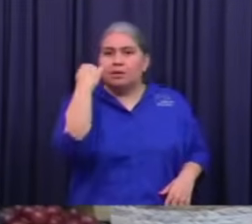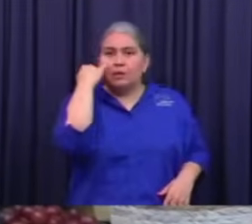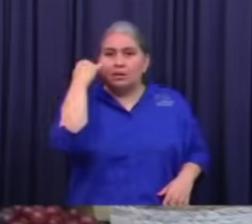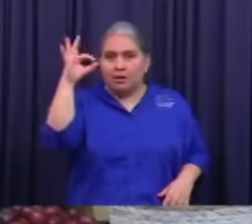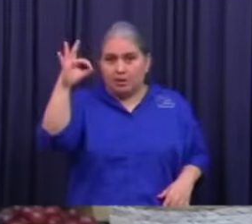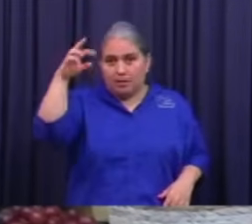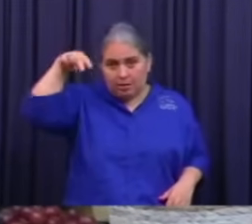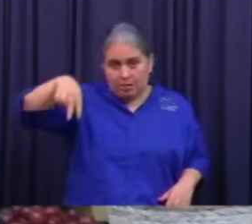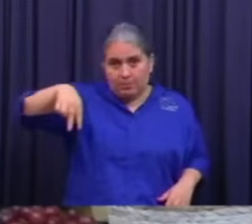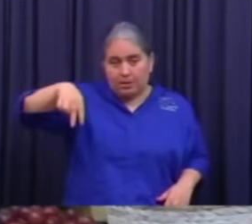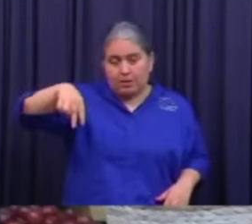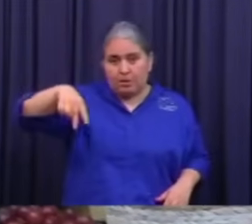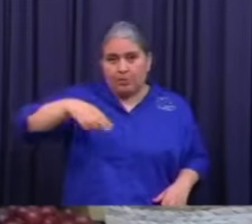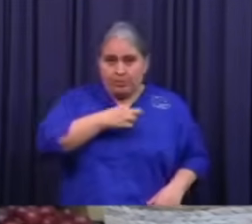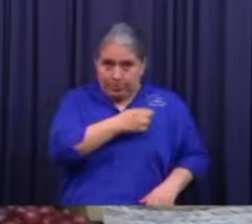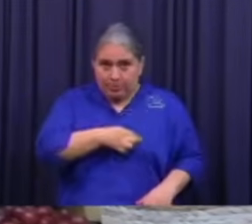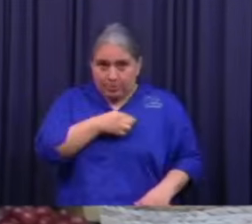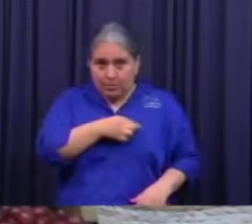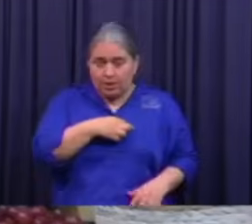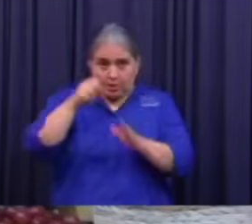cuando vio la pasión